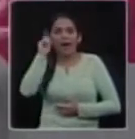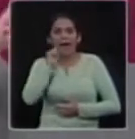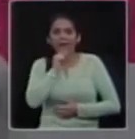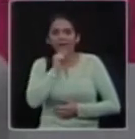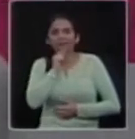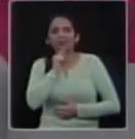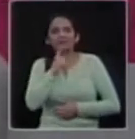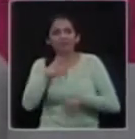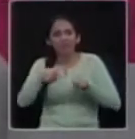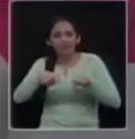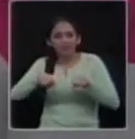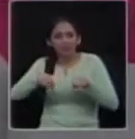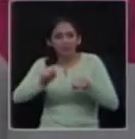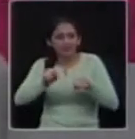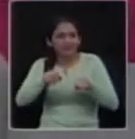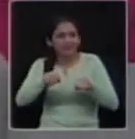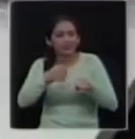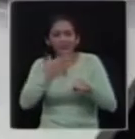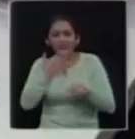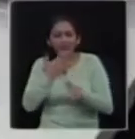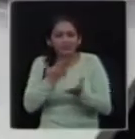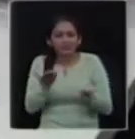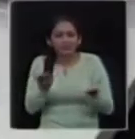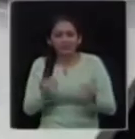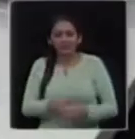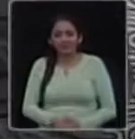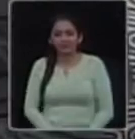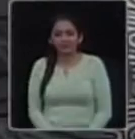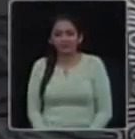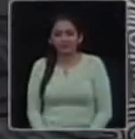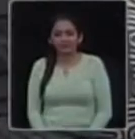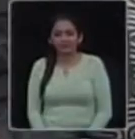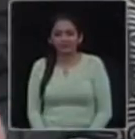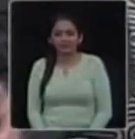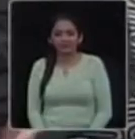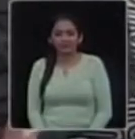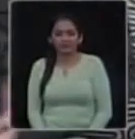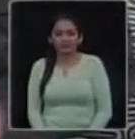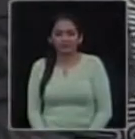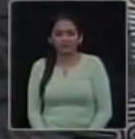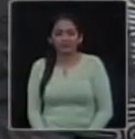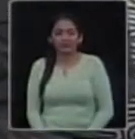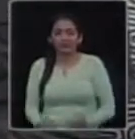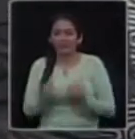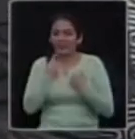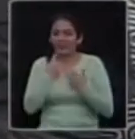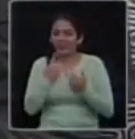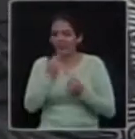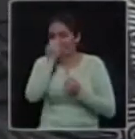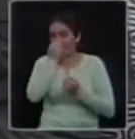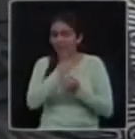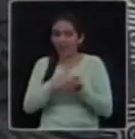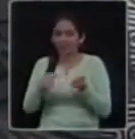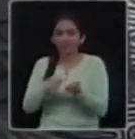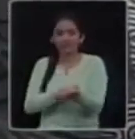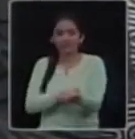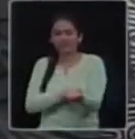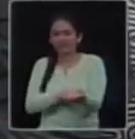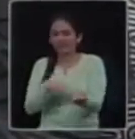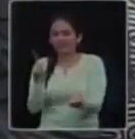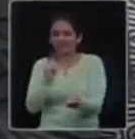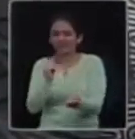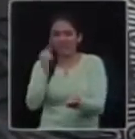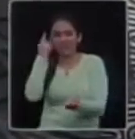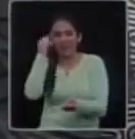momento surgió la idea? Bueno, yo siempre digo que tengo sangre, en vez de sangre tengo gasolina en las venas. Mi papá es presidente del Club de